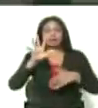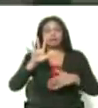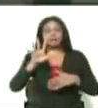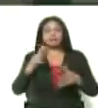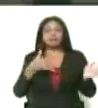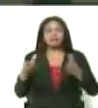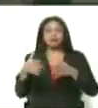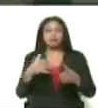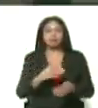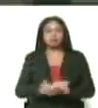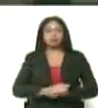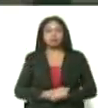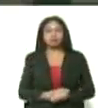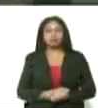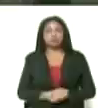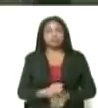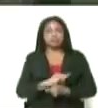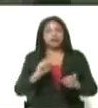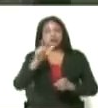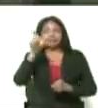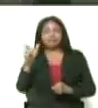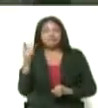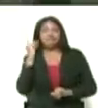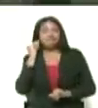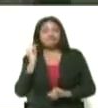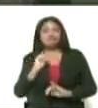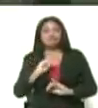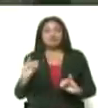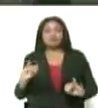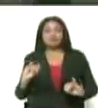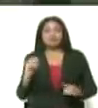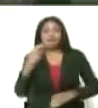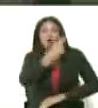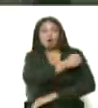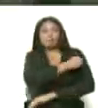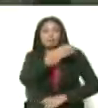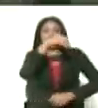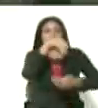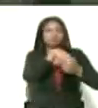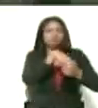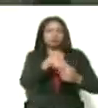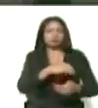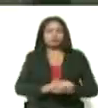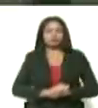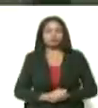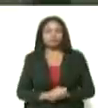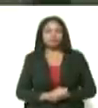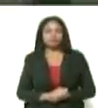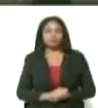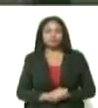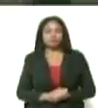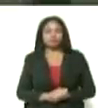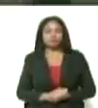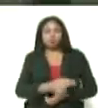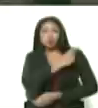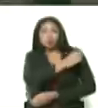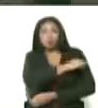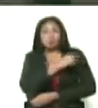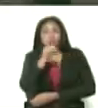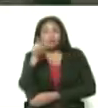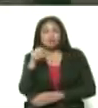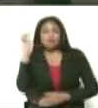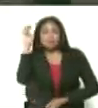de marzo. Ya esta persona también se encuentra hospitalizada en un hospital